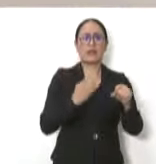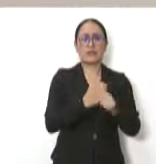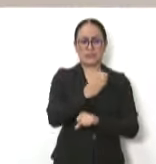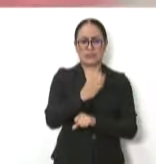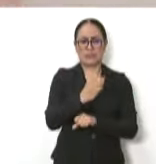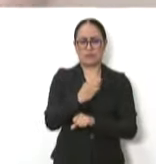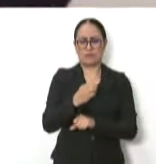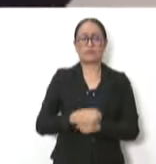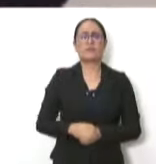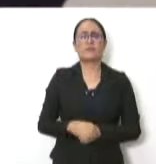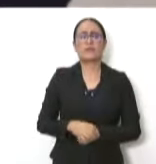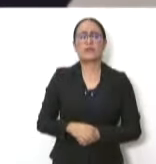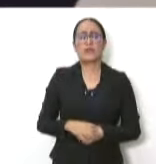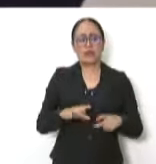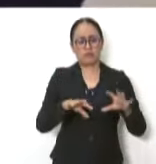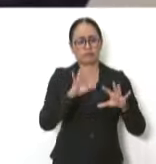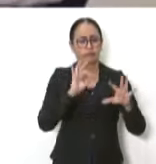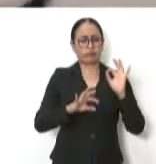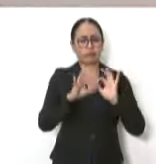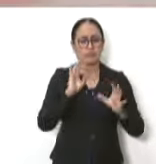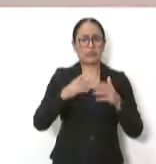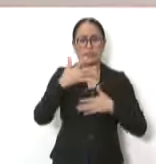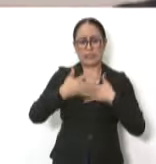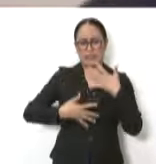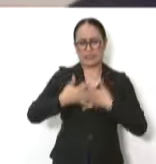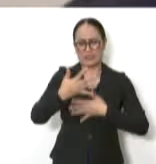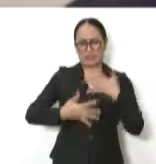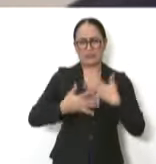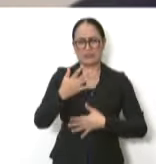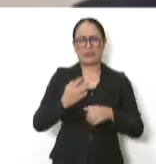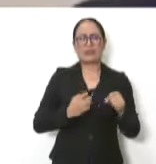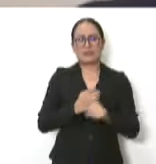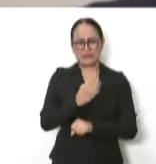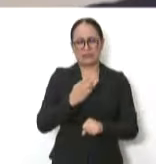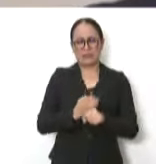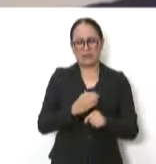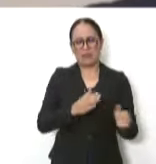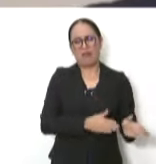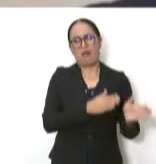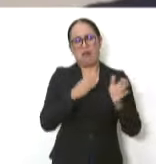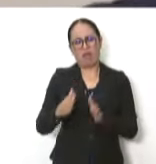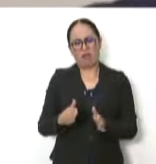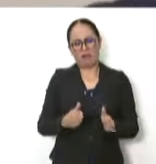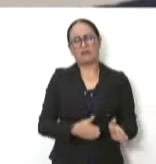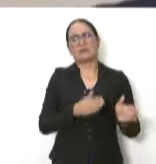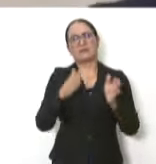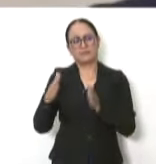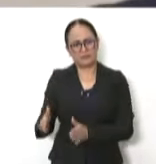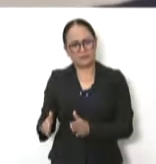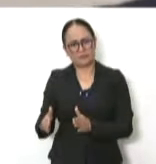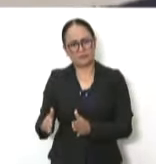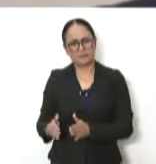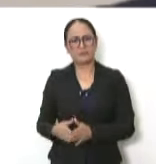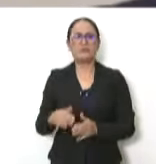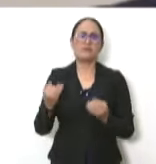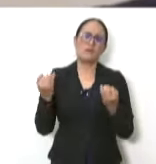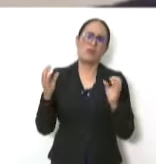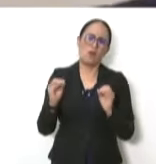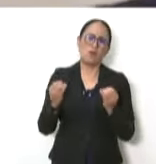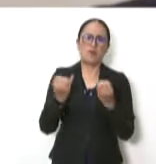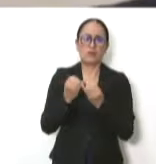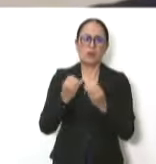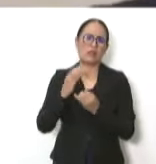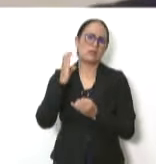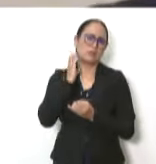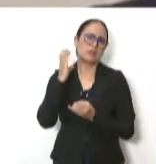15 estados, pues dado el problema de los recesos o de las sesiones remotas de muchos